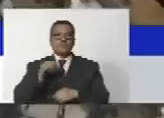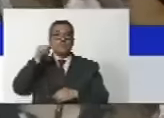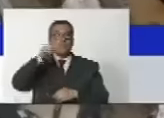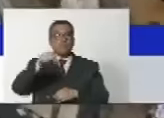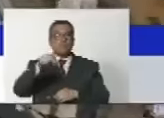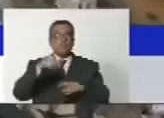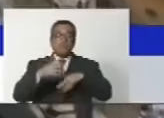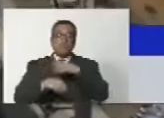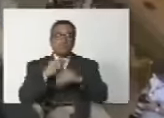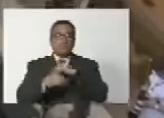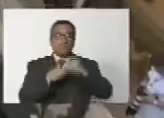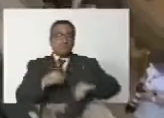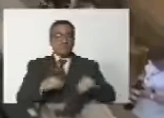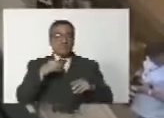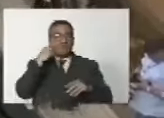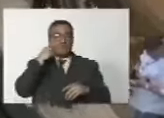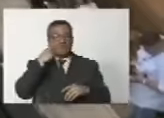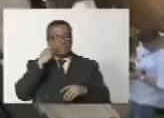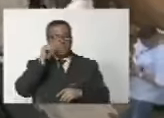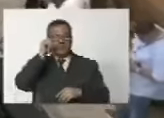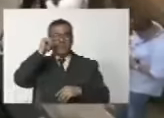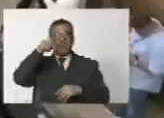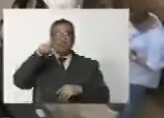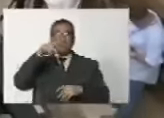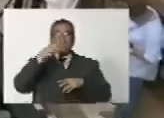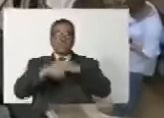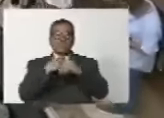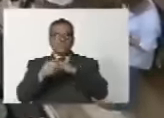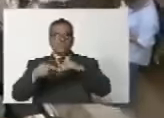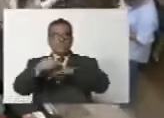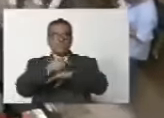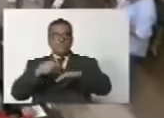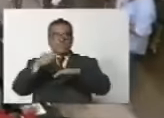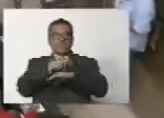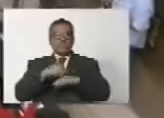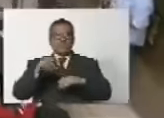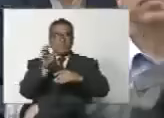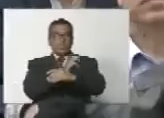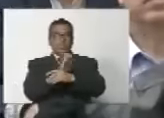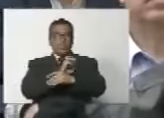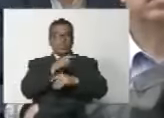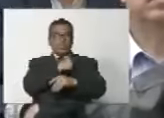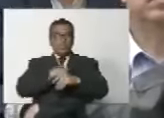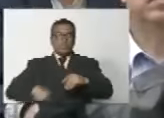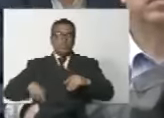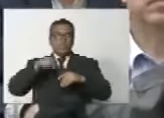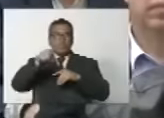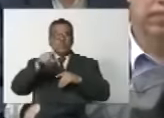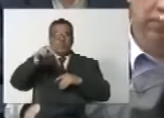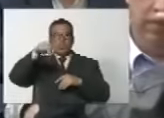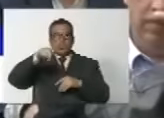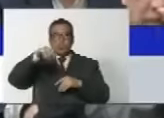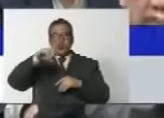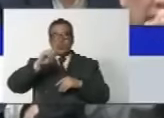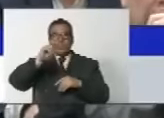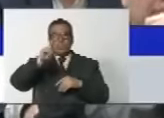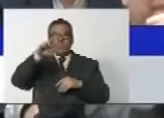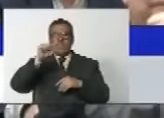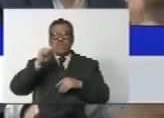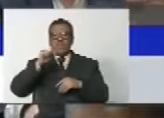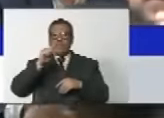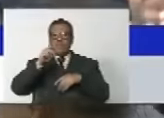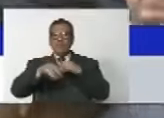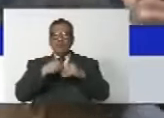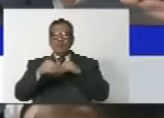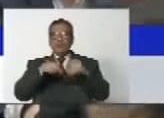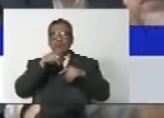Esta acción de barbarie que ha emprendido el gobierno ecuatoriano, el presidente Noboa, no es otra